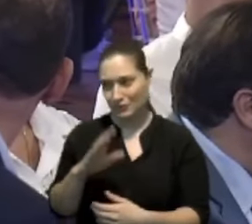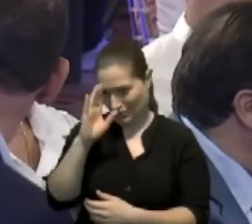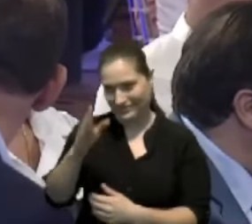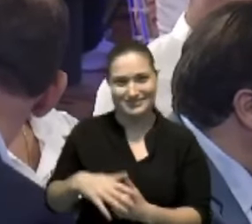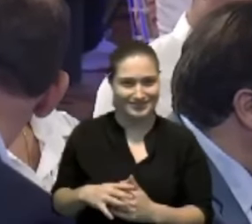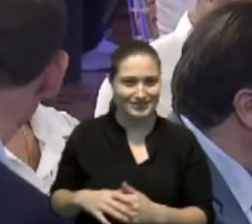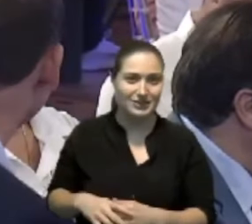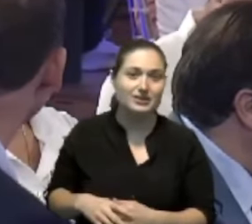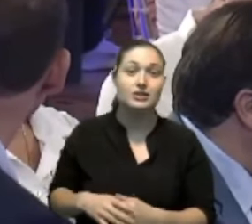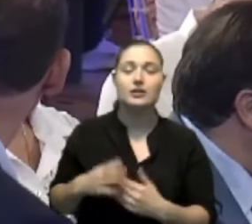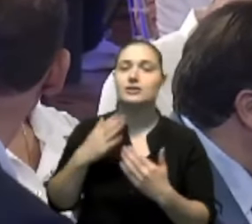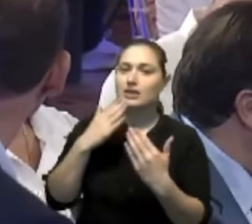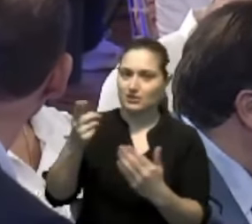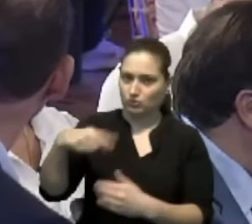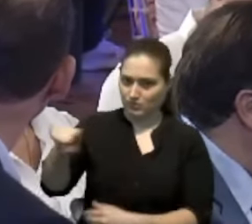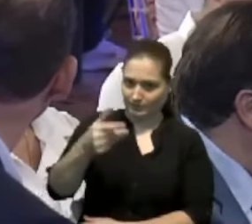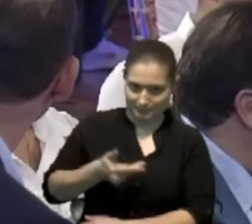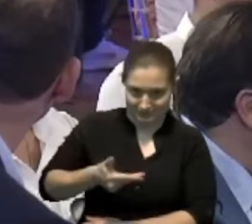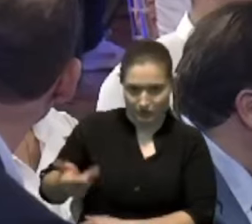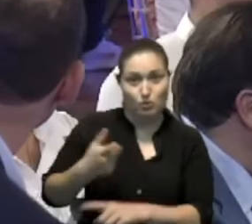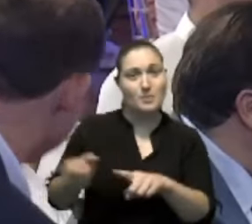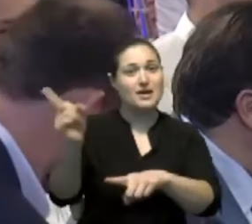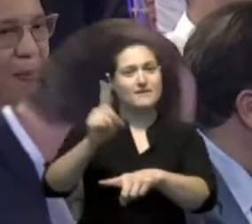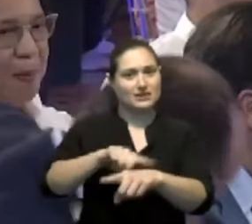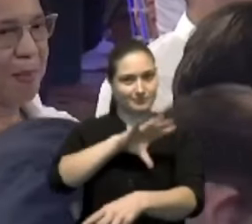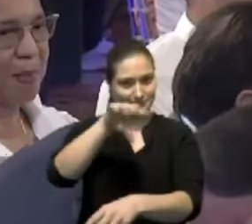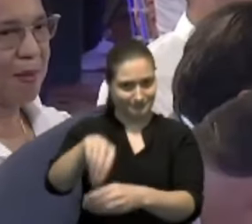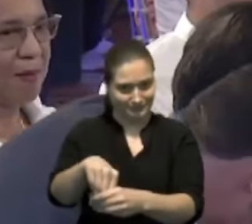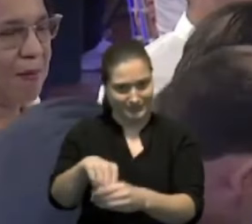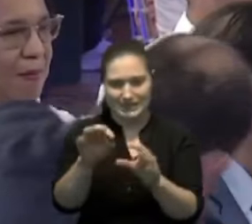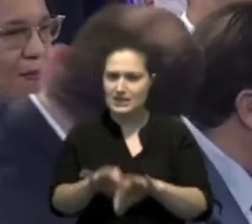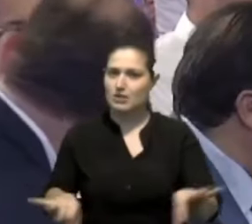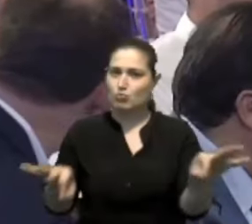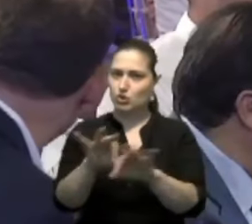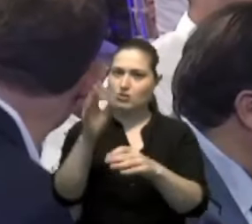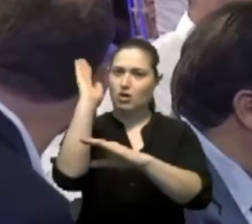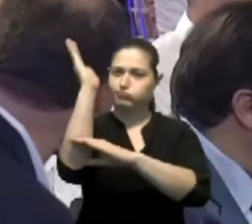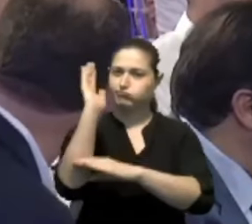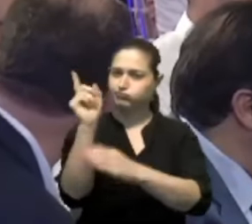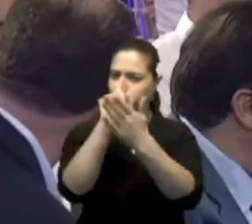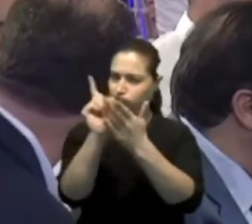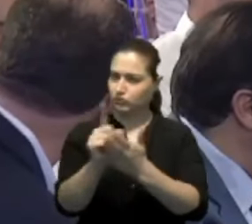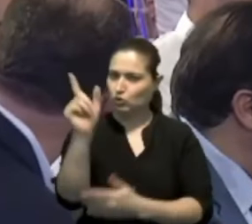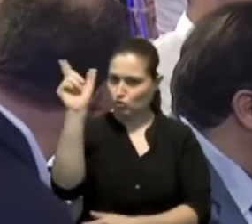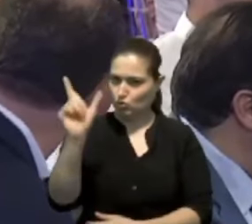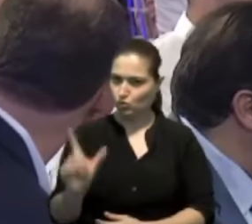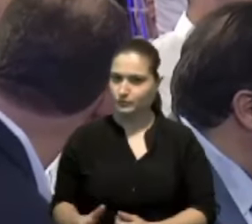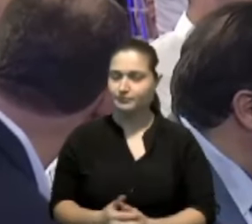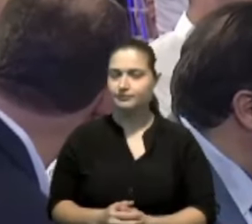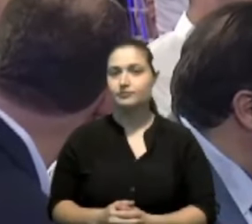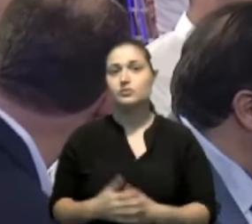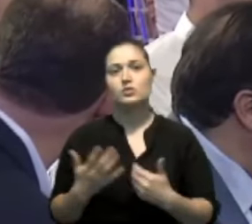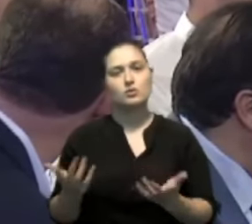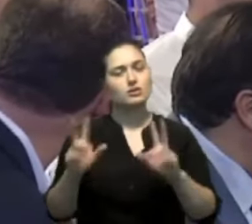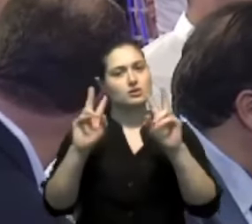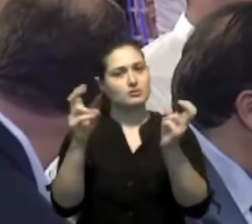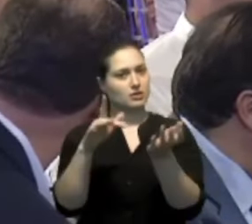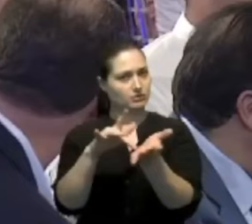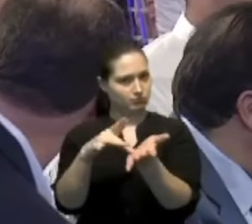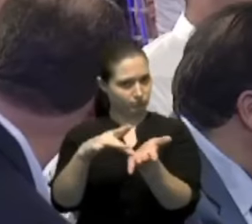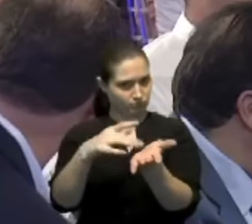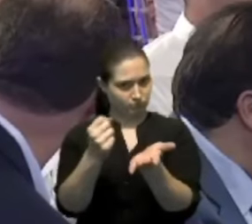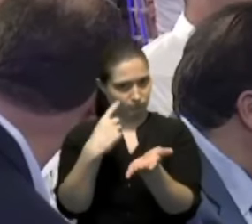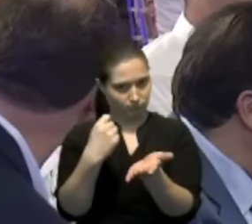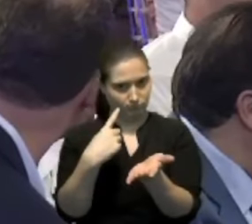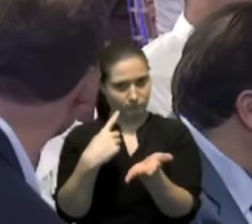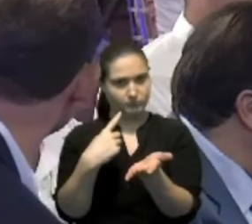agradecer la invitación por primera vez a esta actividad tan importante al hablar de medicamentos estamos hablando de un